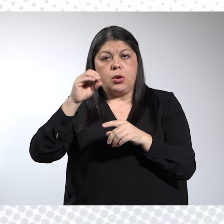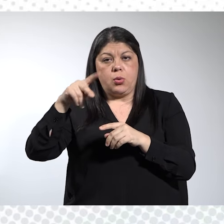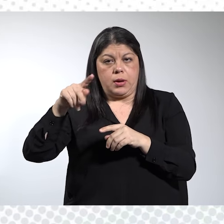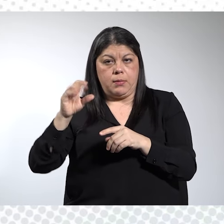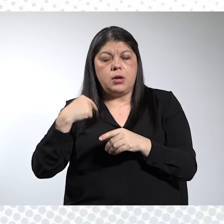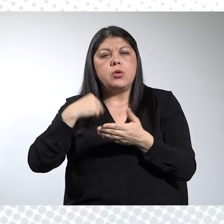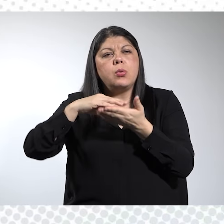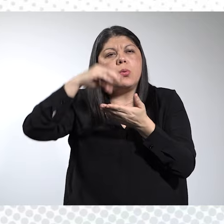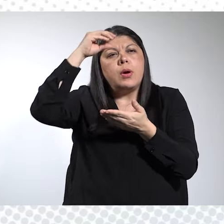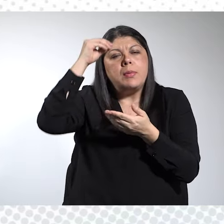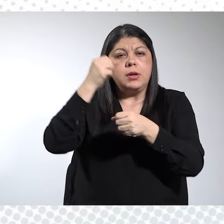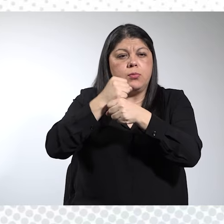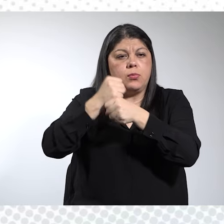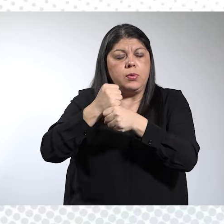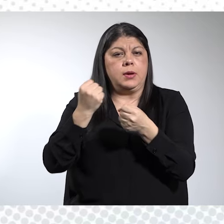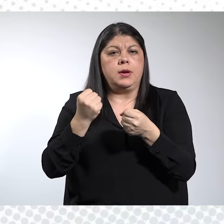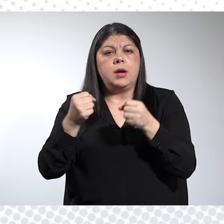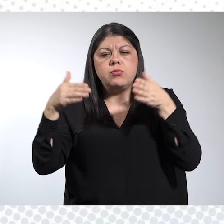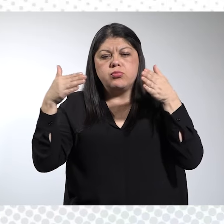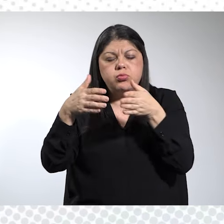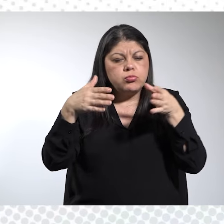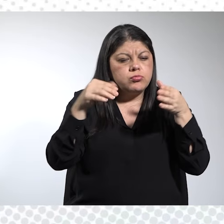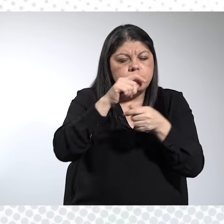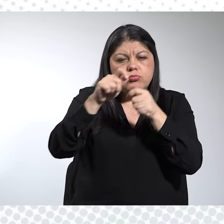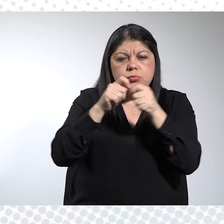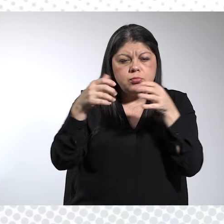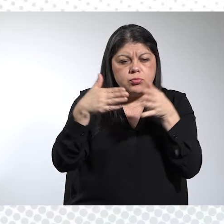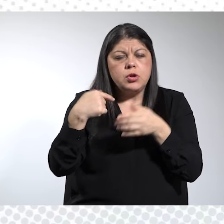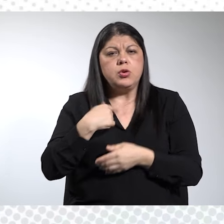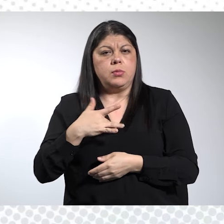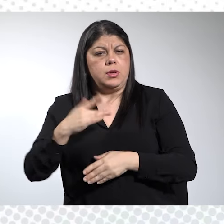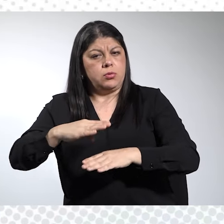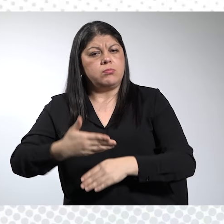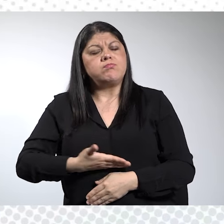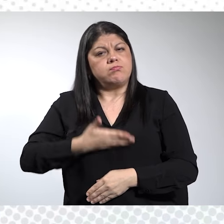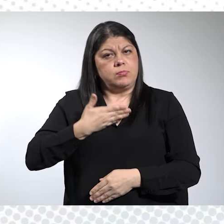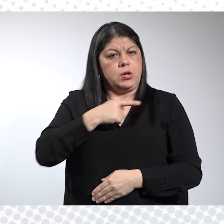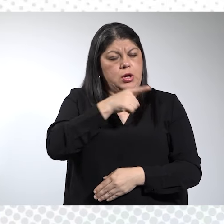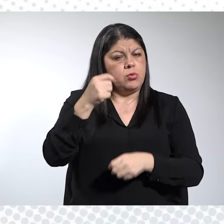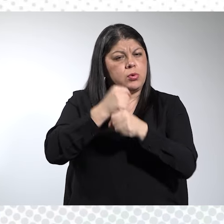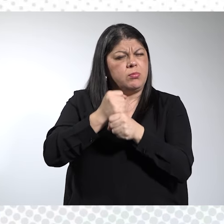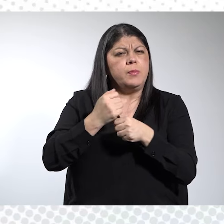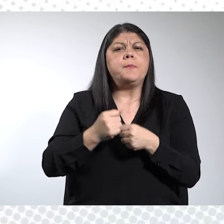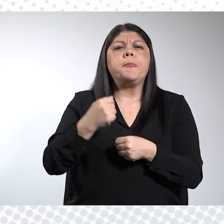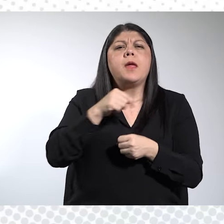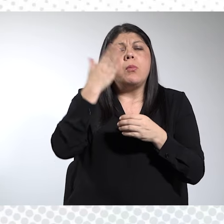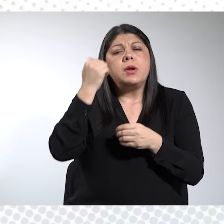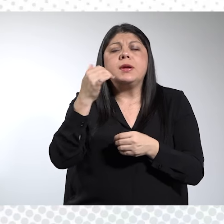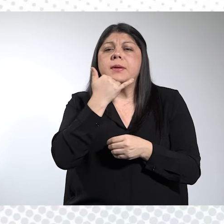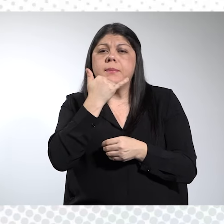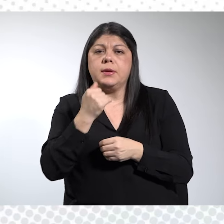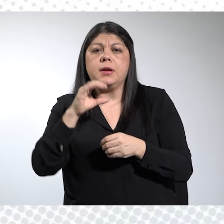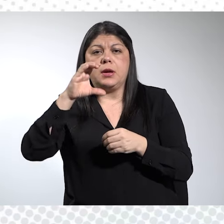el CONAPAN tuve la oportunidad de trabajar con muchísimos grupos focales específicos y me siento orgulloso de saber cómo trabajan ellos, porque